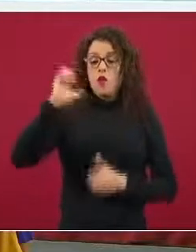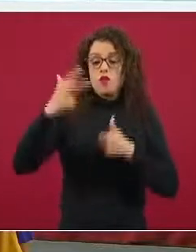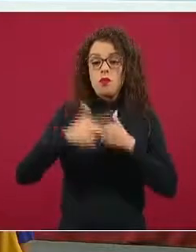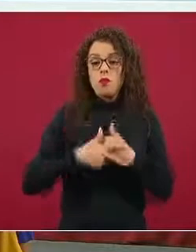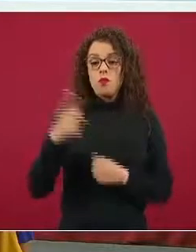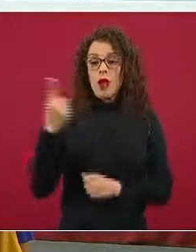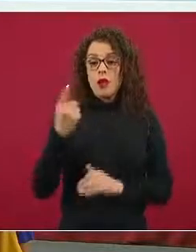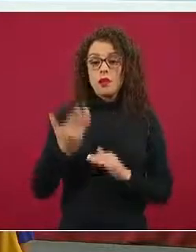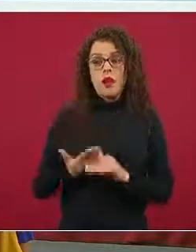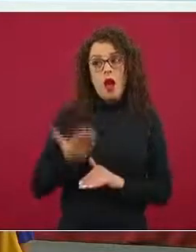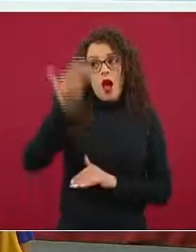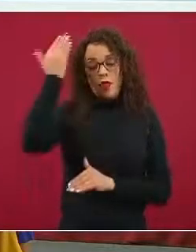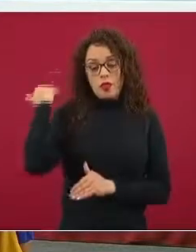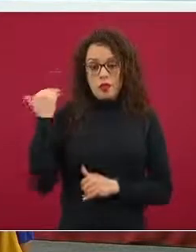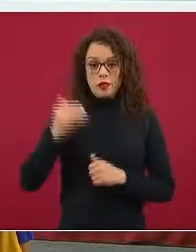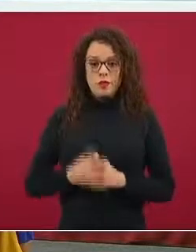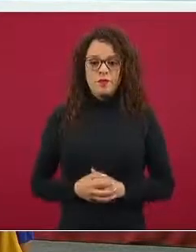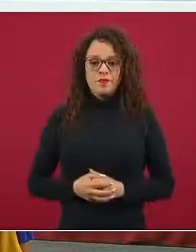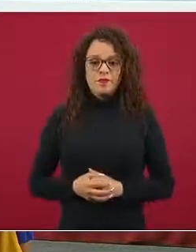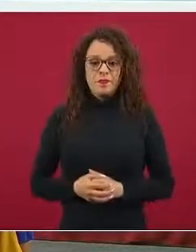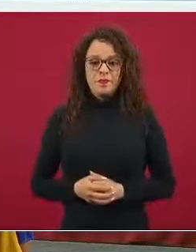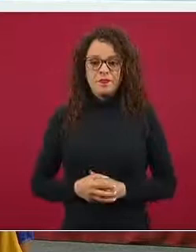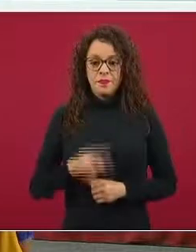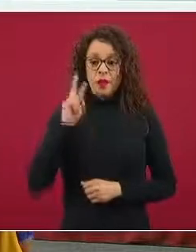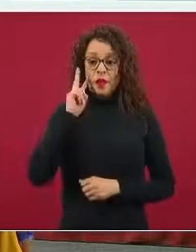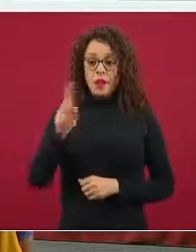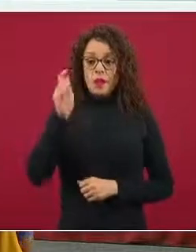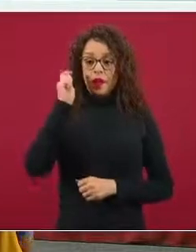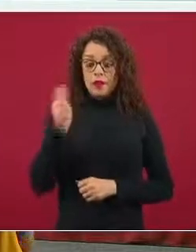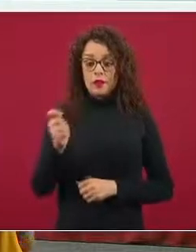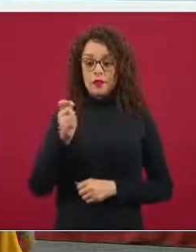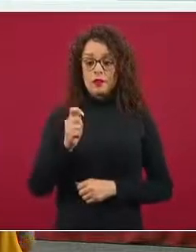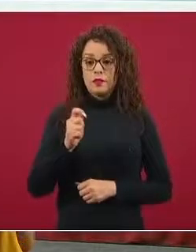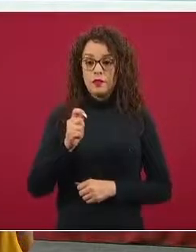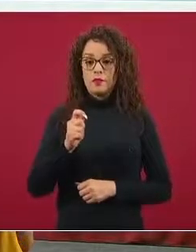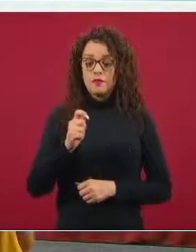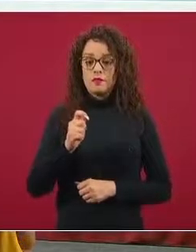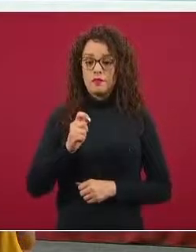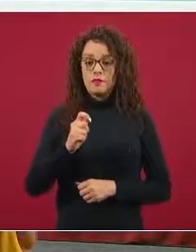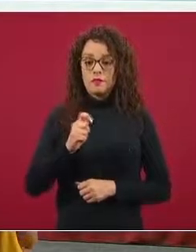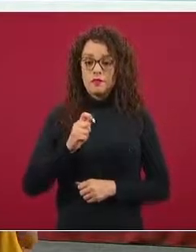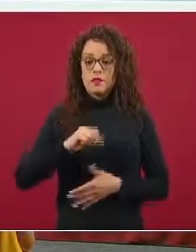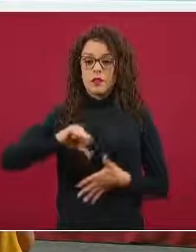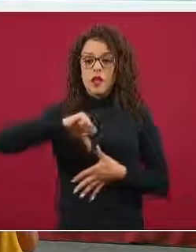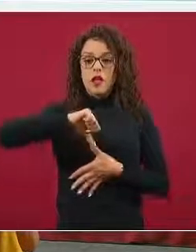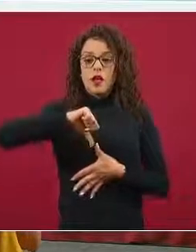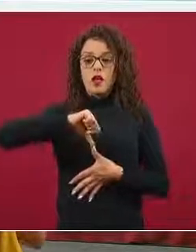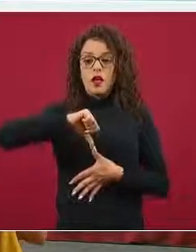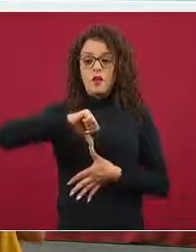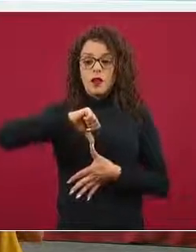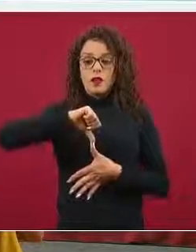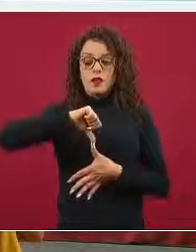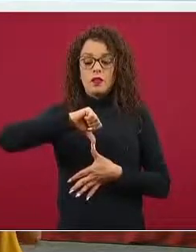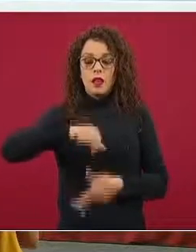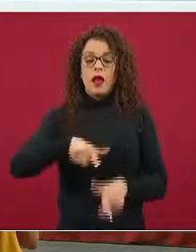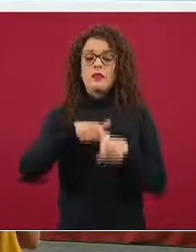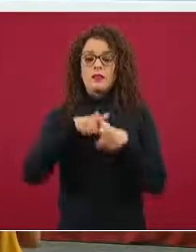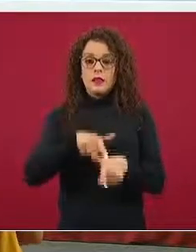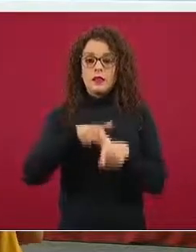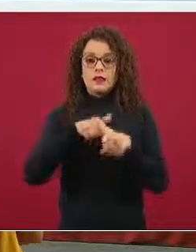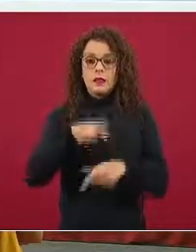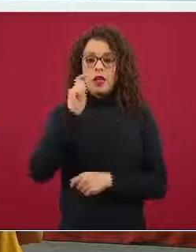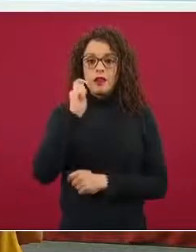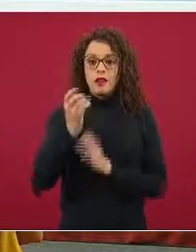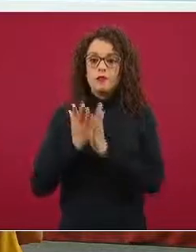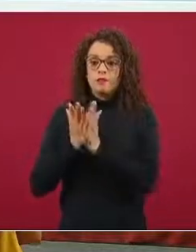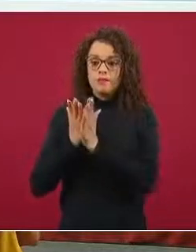se observó. Cuando vemos América del Sur todavía continúa con una tendencia descendente,